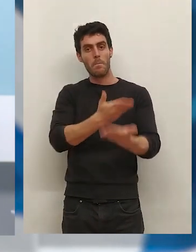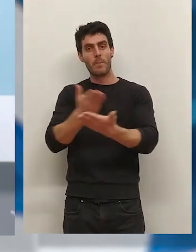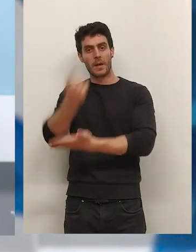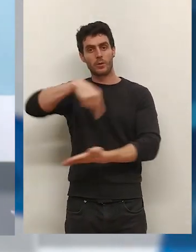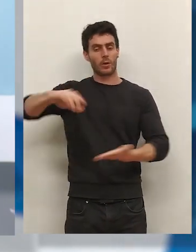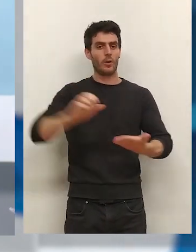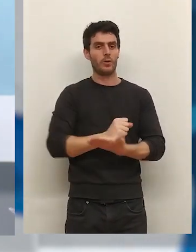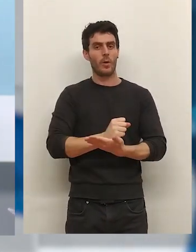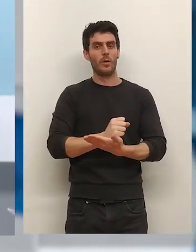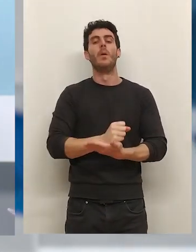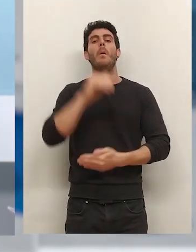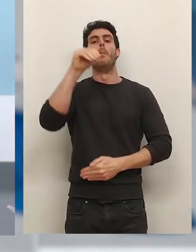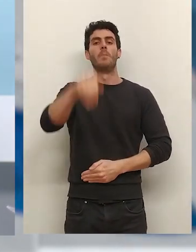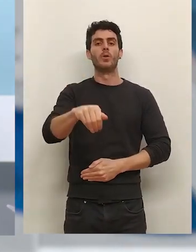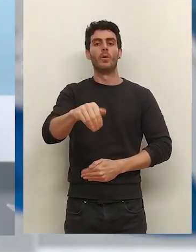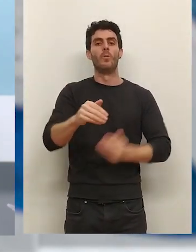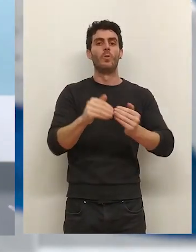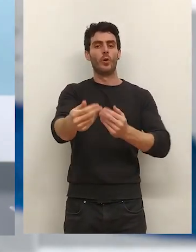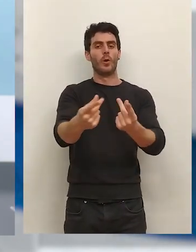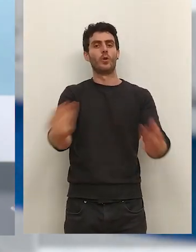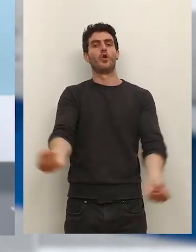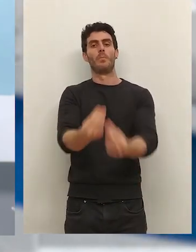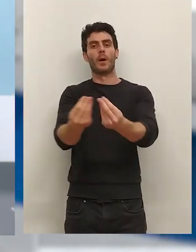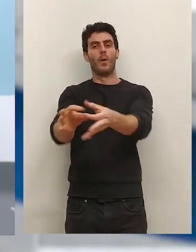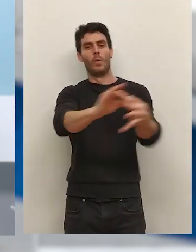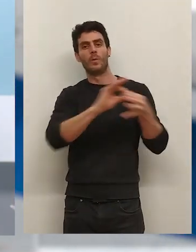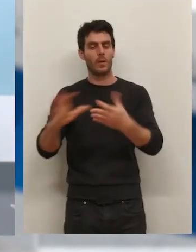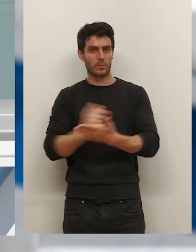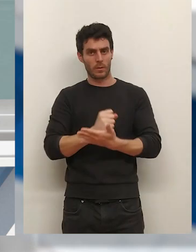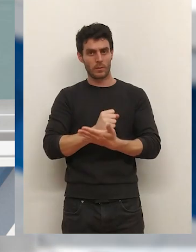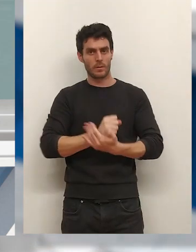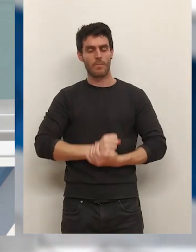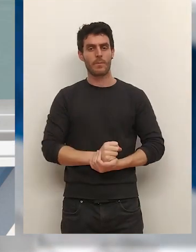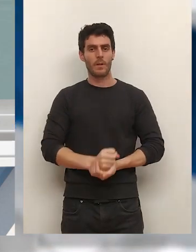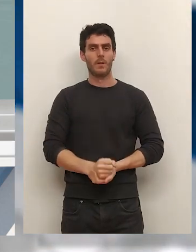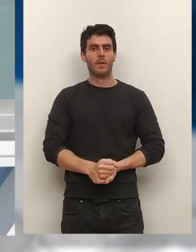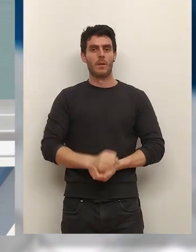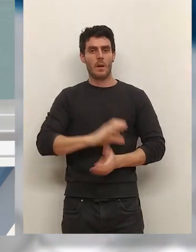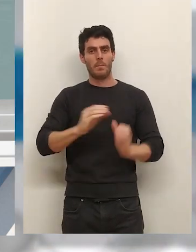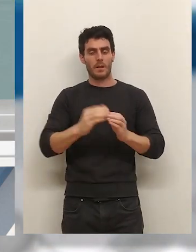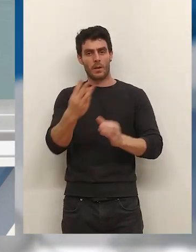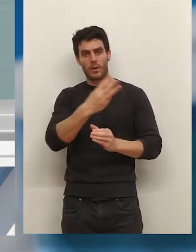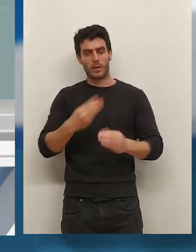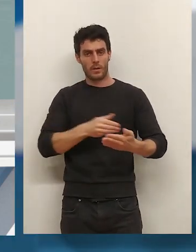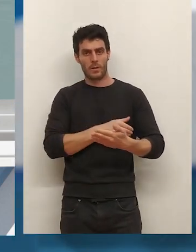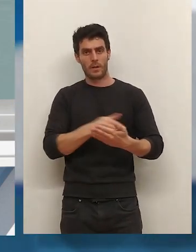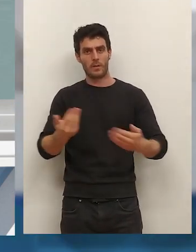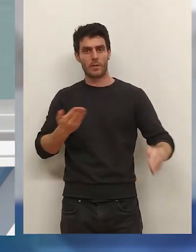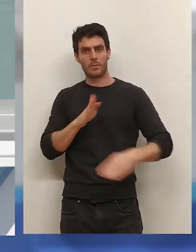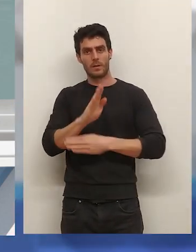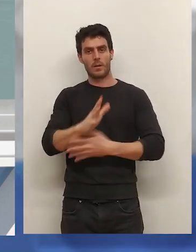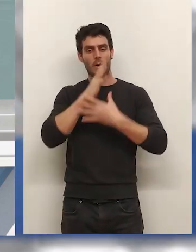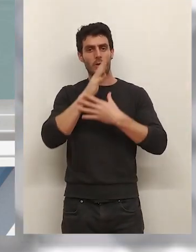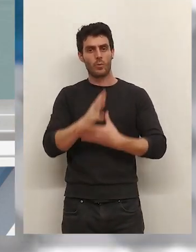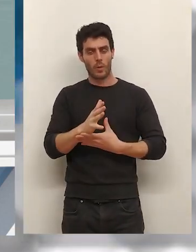os pido el voto para hacer un Logroño mejor entre todos. Los otros tres partidos con representación